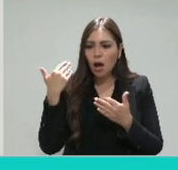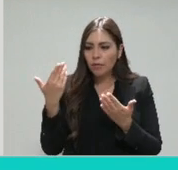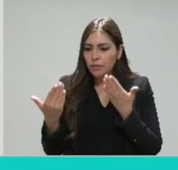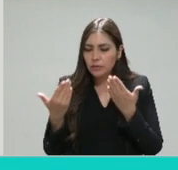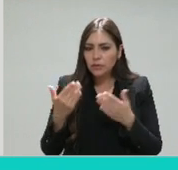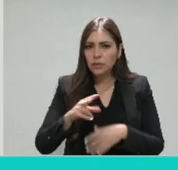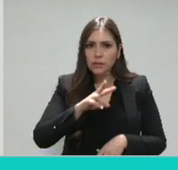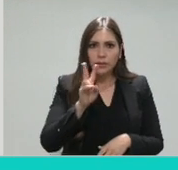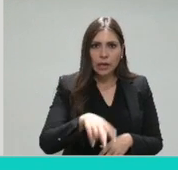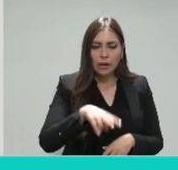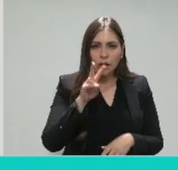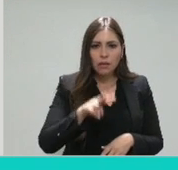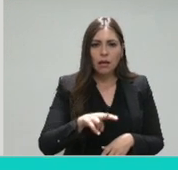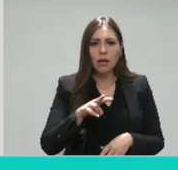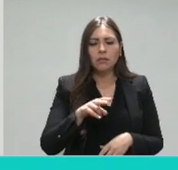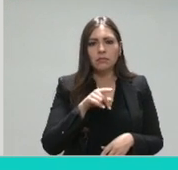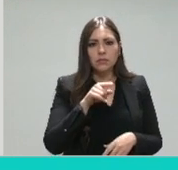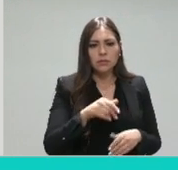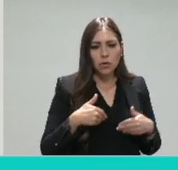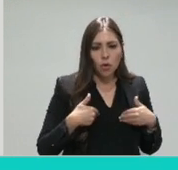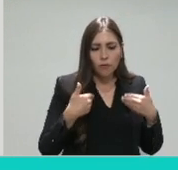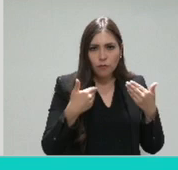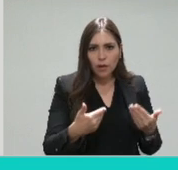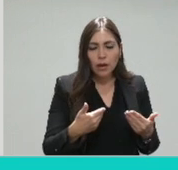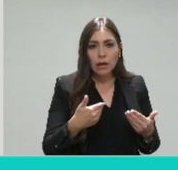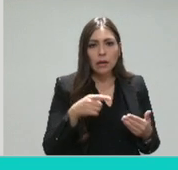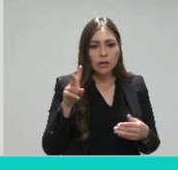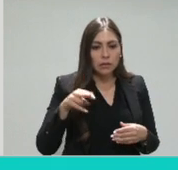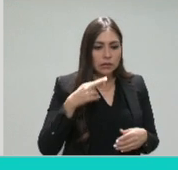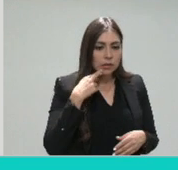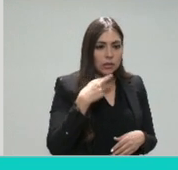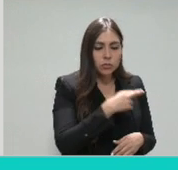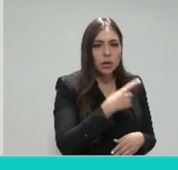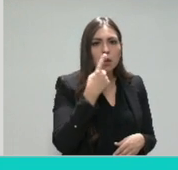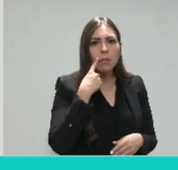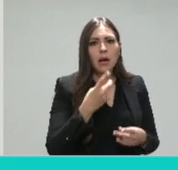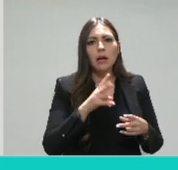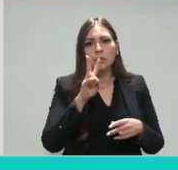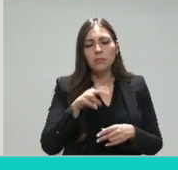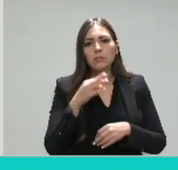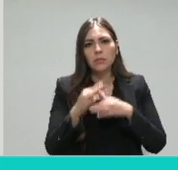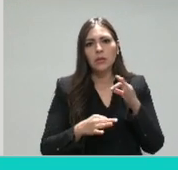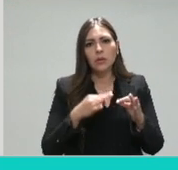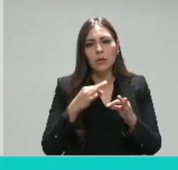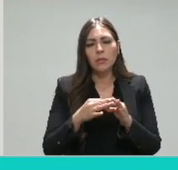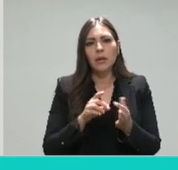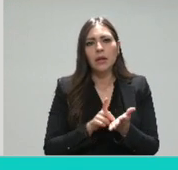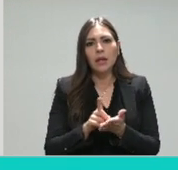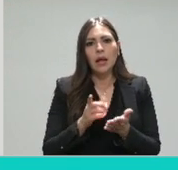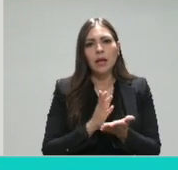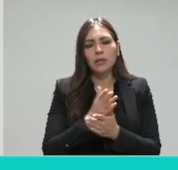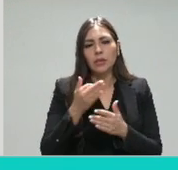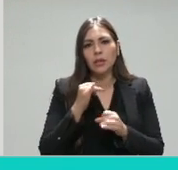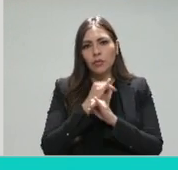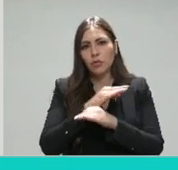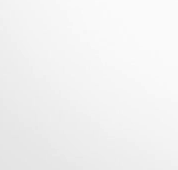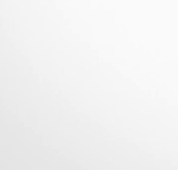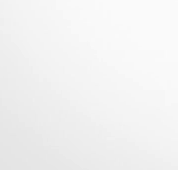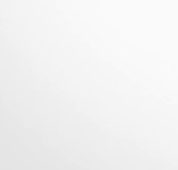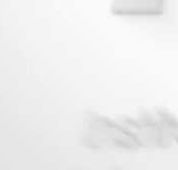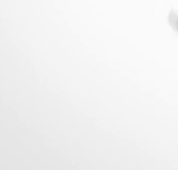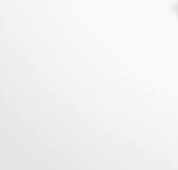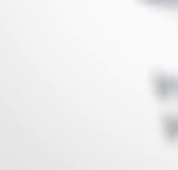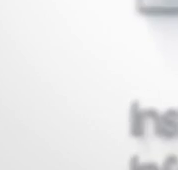y oportunas, para entonces con ello atender a las necesidades del derecho de acceso a la información de todas las personas.